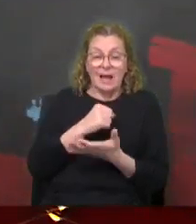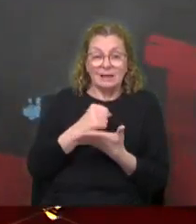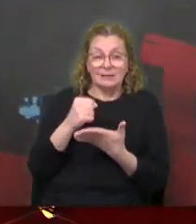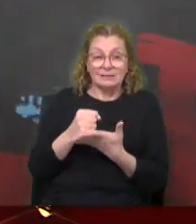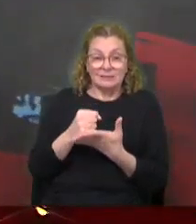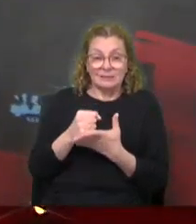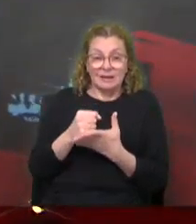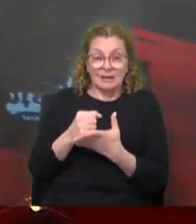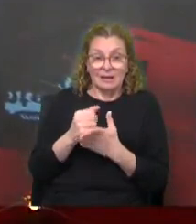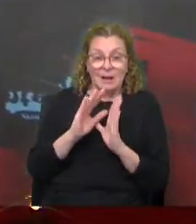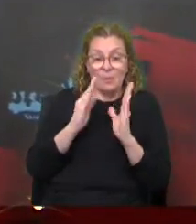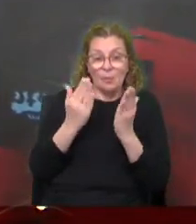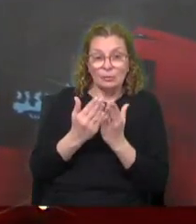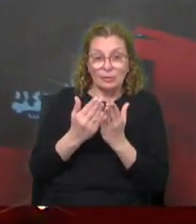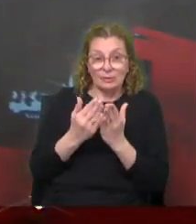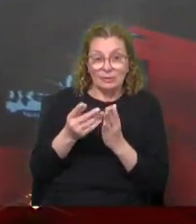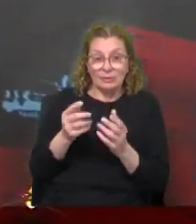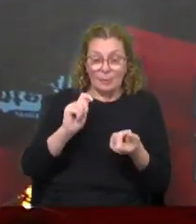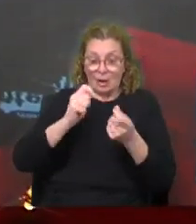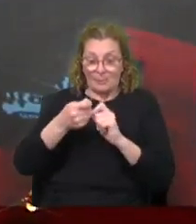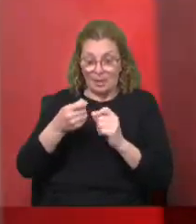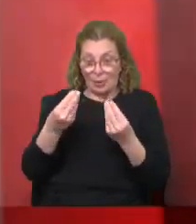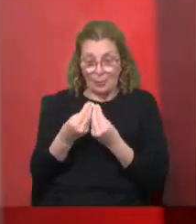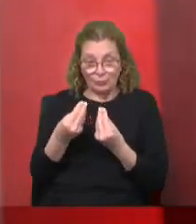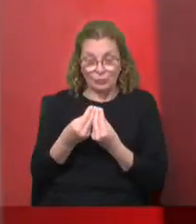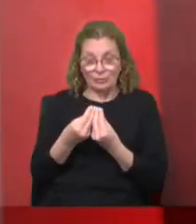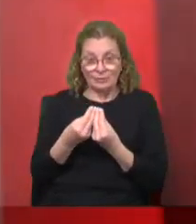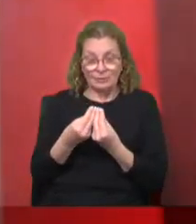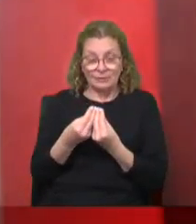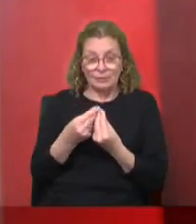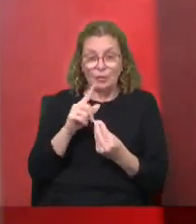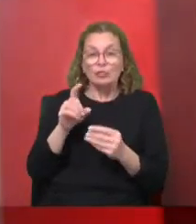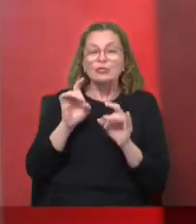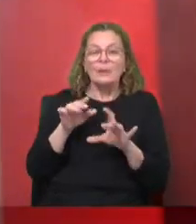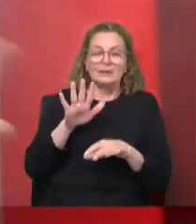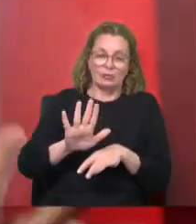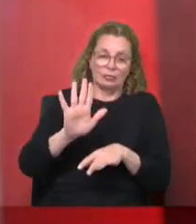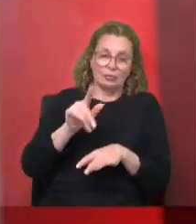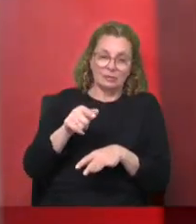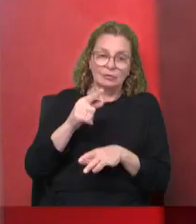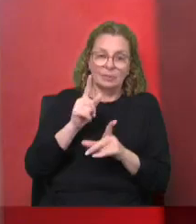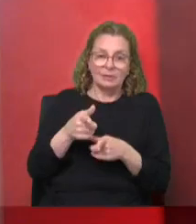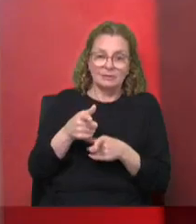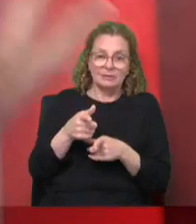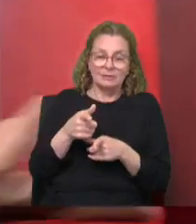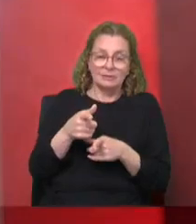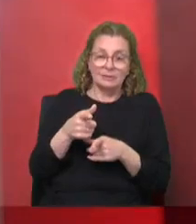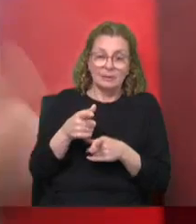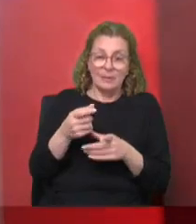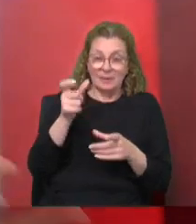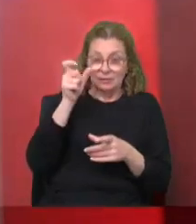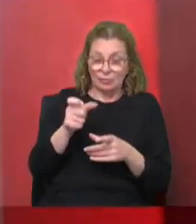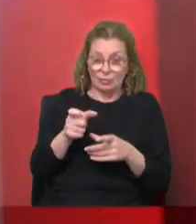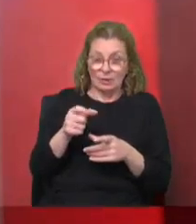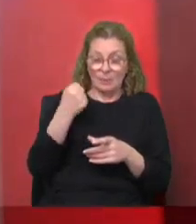mundo editorial, veo un cambio enorme. Y que no se debe solo a nosotros, obvio, ¿no? Se debe también a creadores y